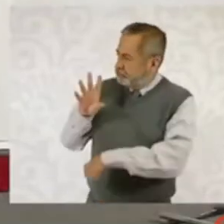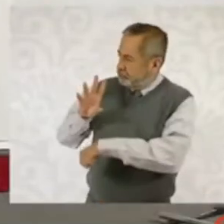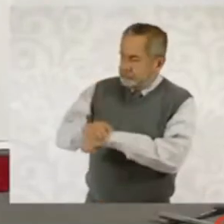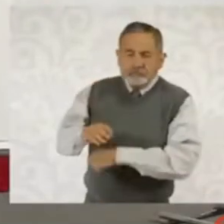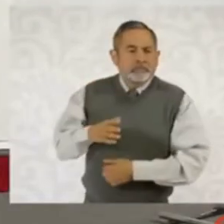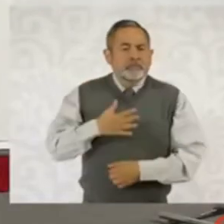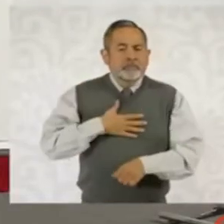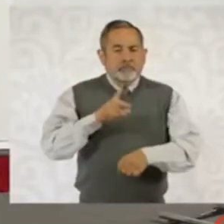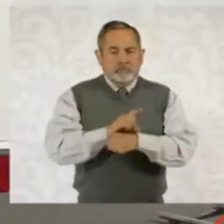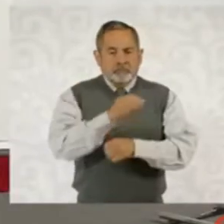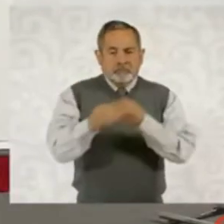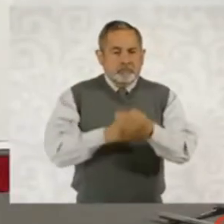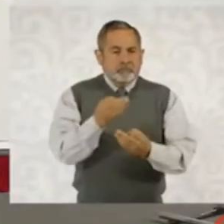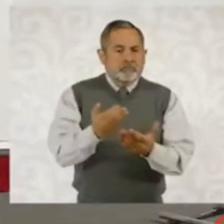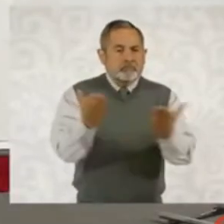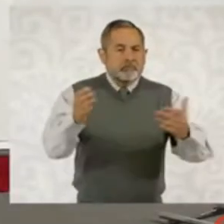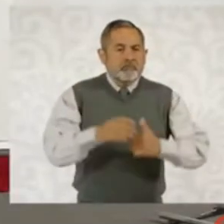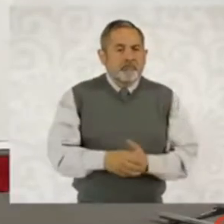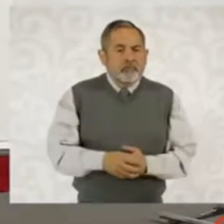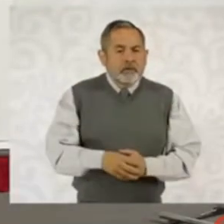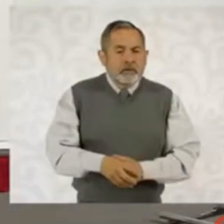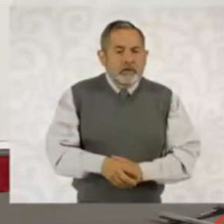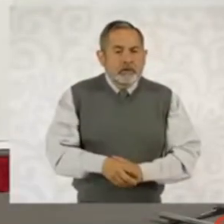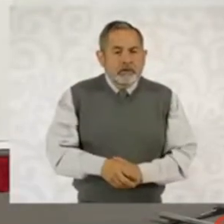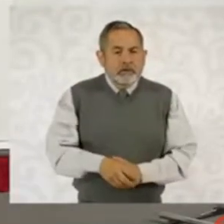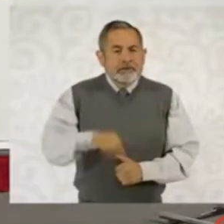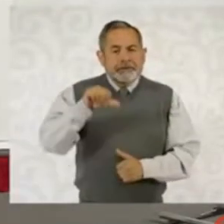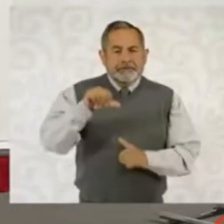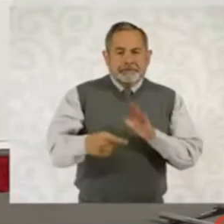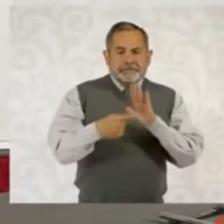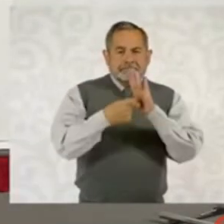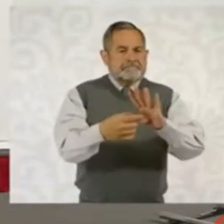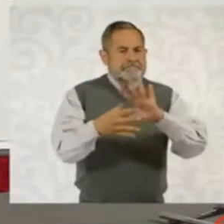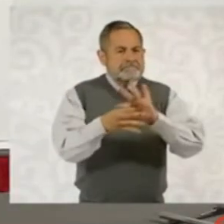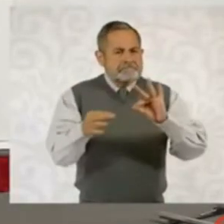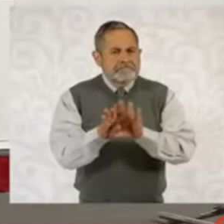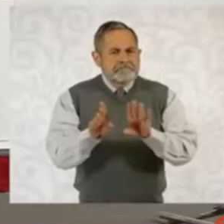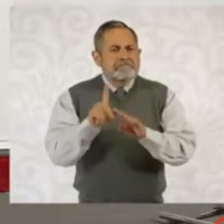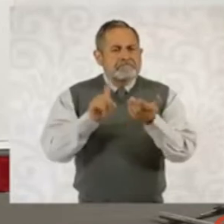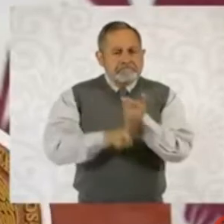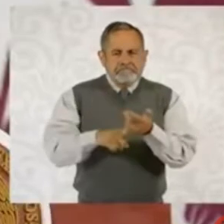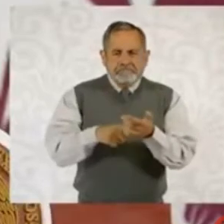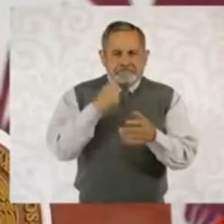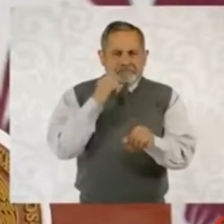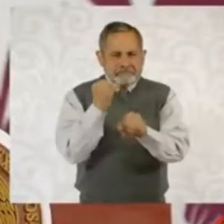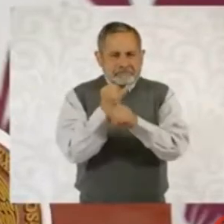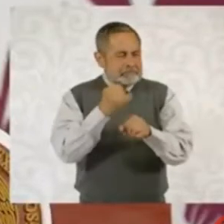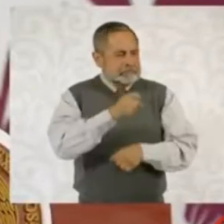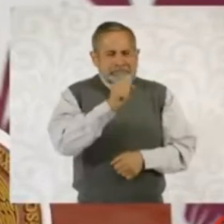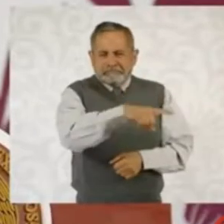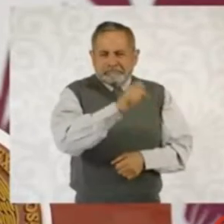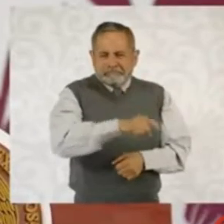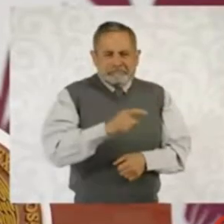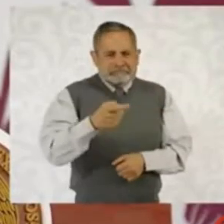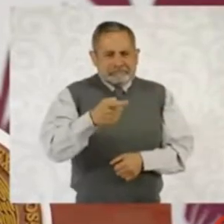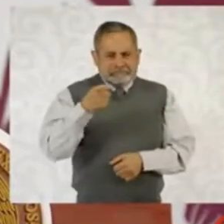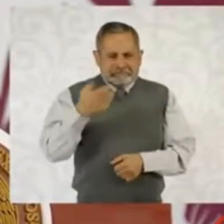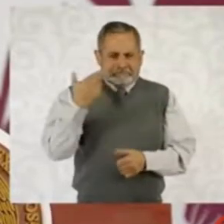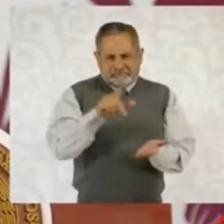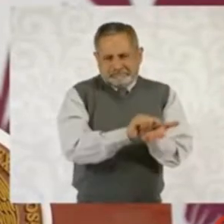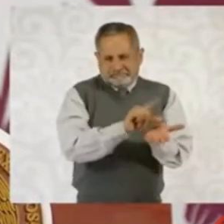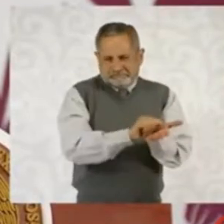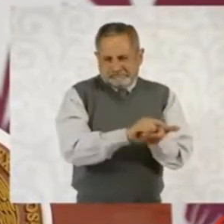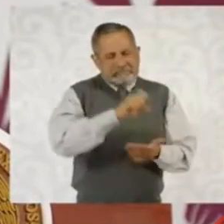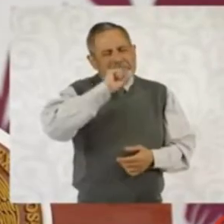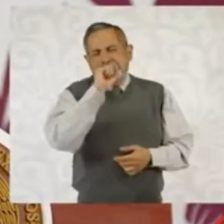Buenos días a todas y todos. Hoy vamos a mostrar cómo en redes sociales, principalmente en X, antes Twitter, el tema